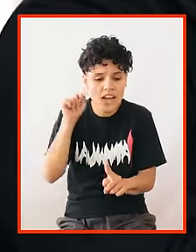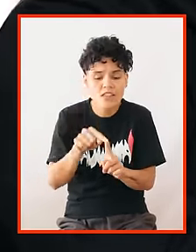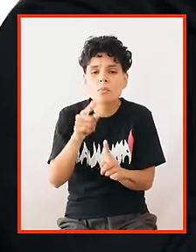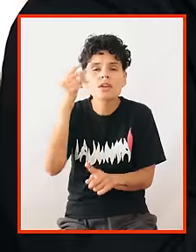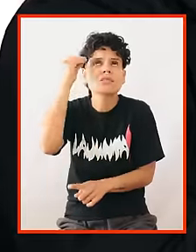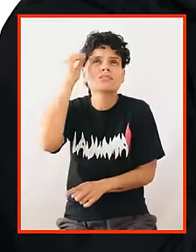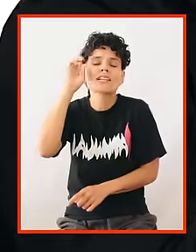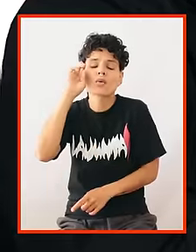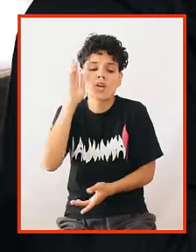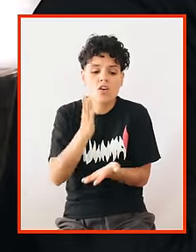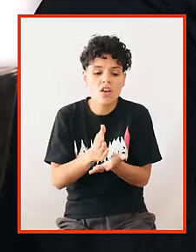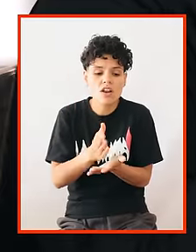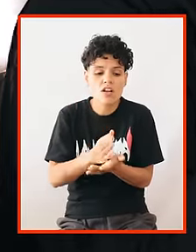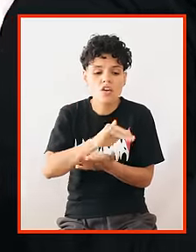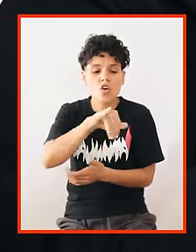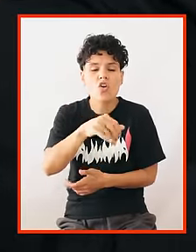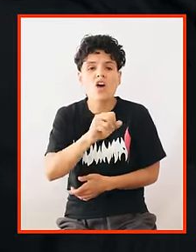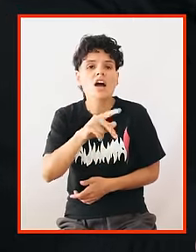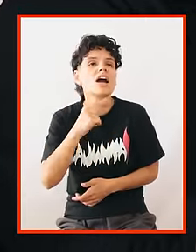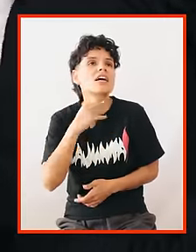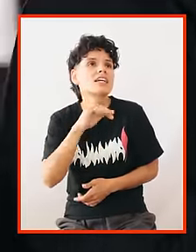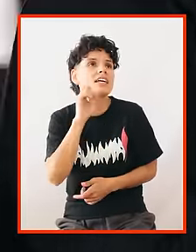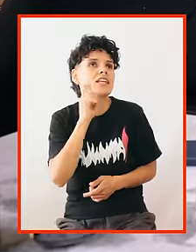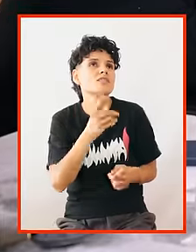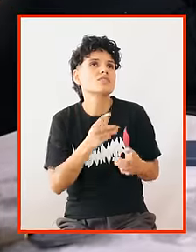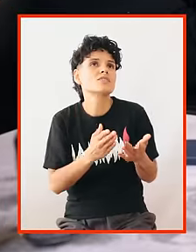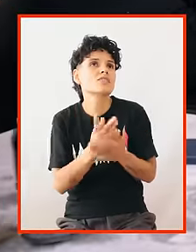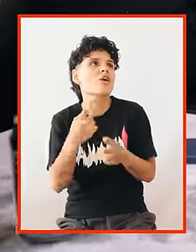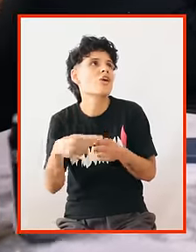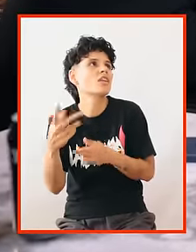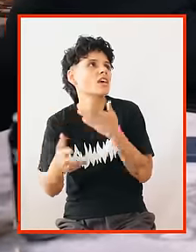recuerdo el colegio. Después Joaquín ya nos metió a Pablo Londra.